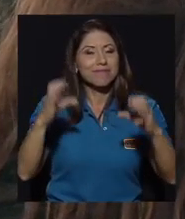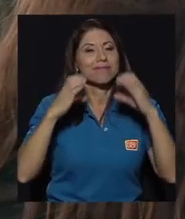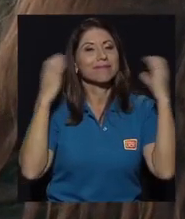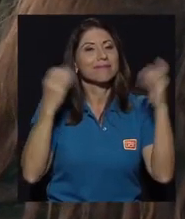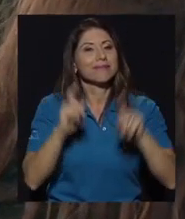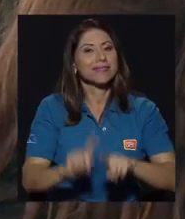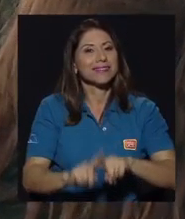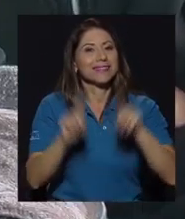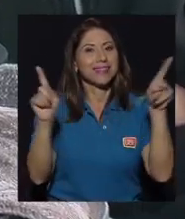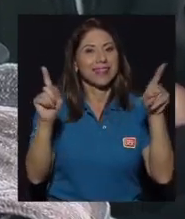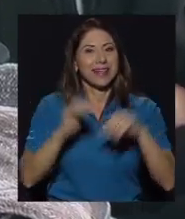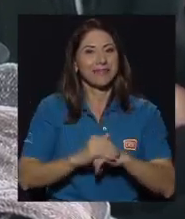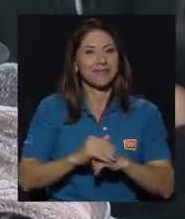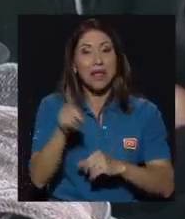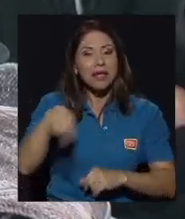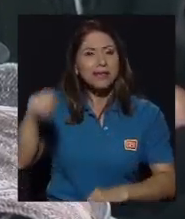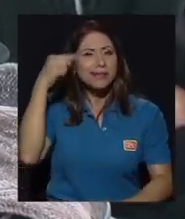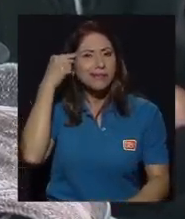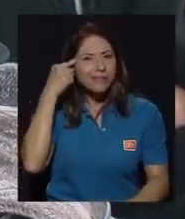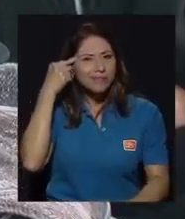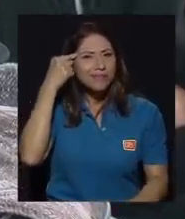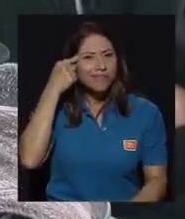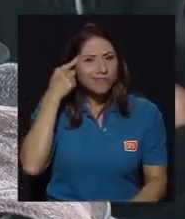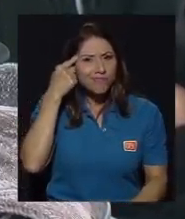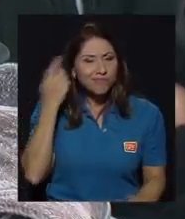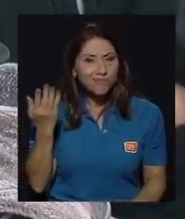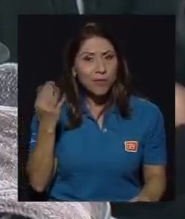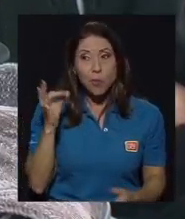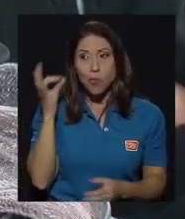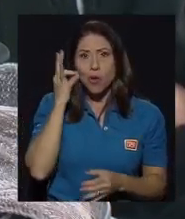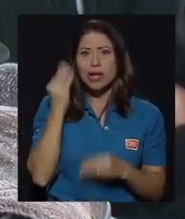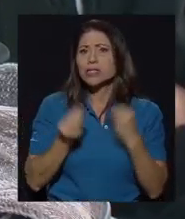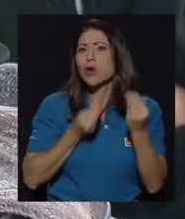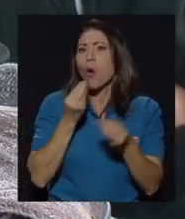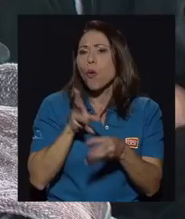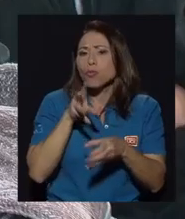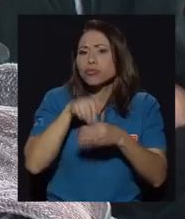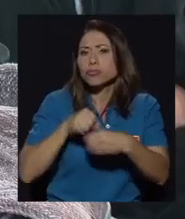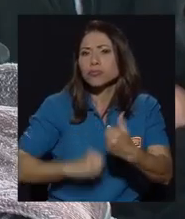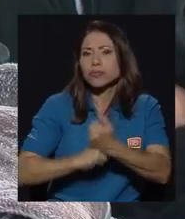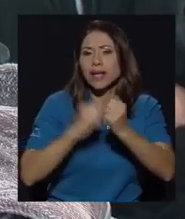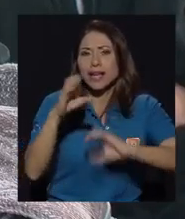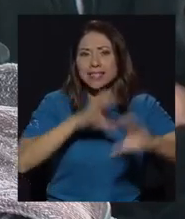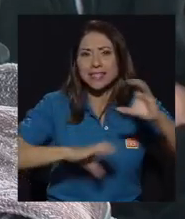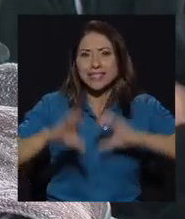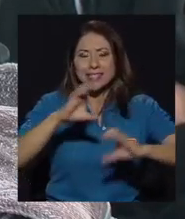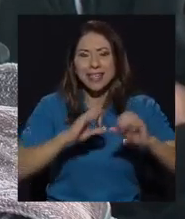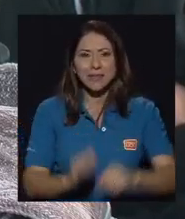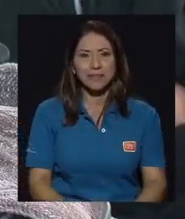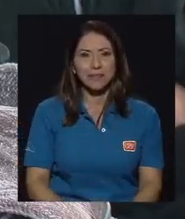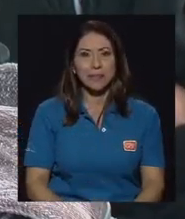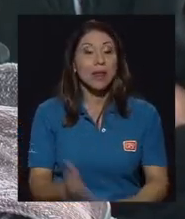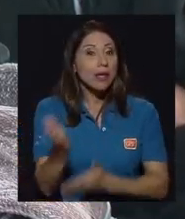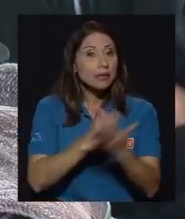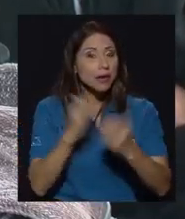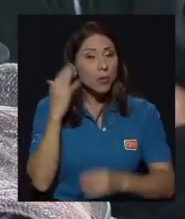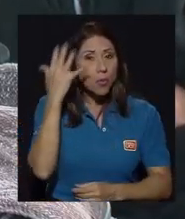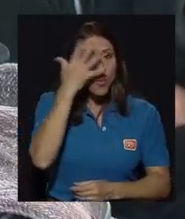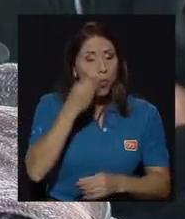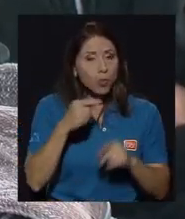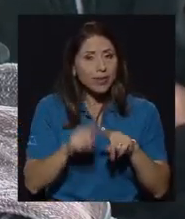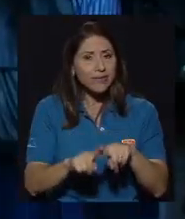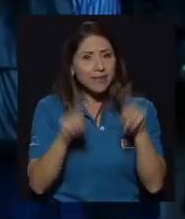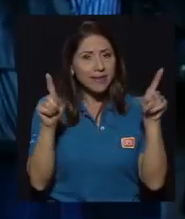manera distinta, reflexionando sobre la inclusión y el aporte femenino a la ciencia. Me parece algo muy bonito